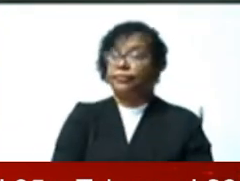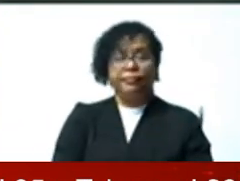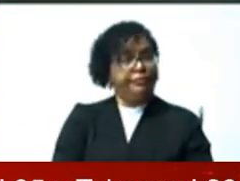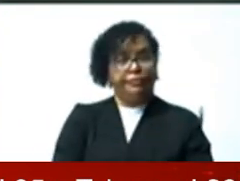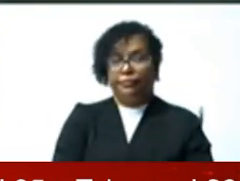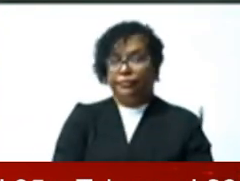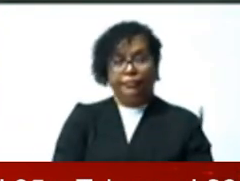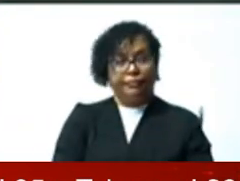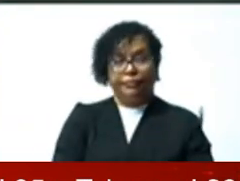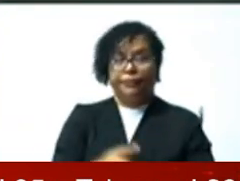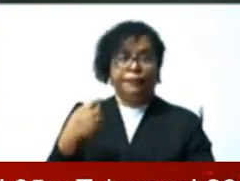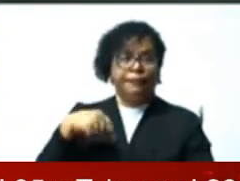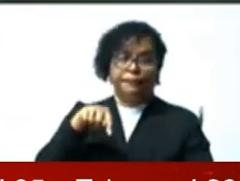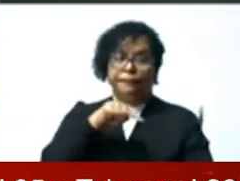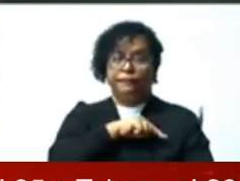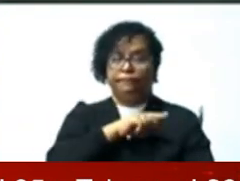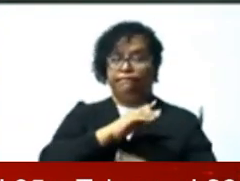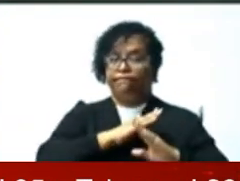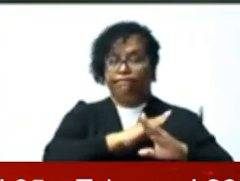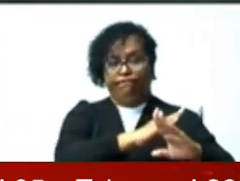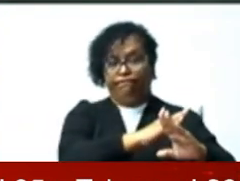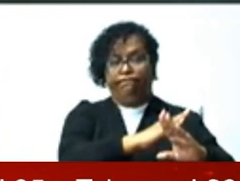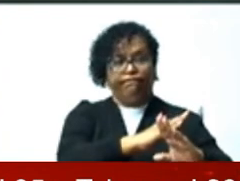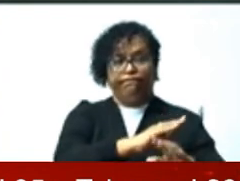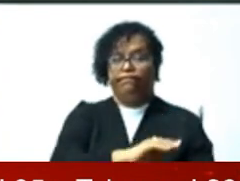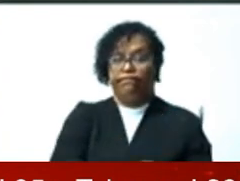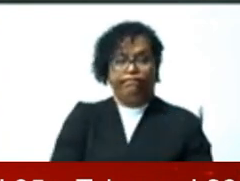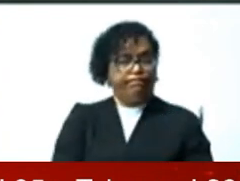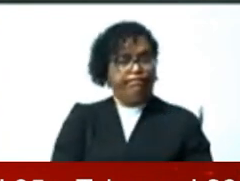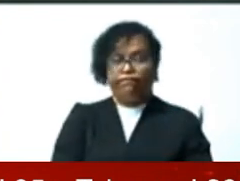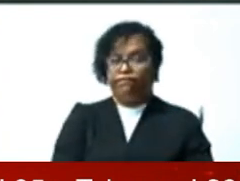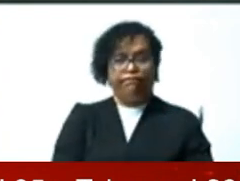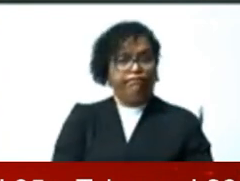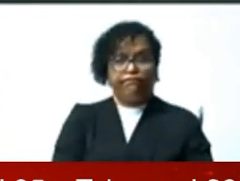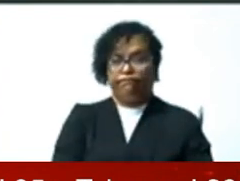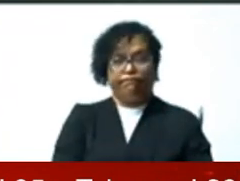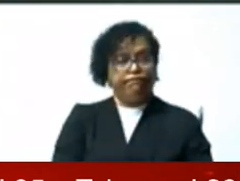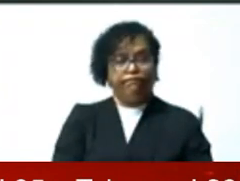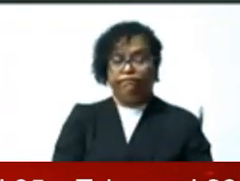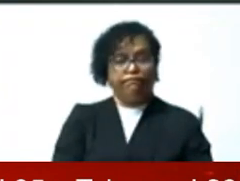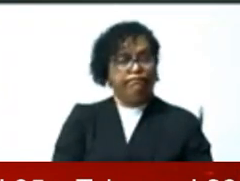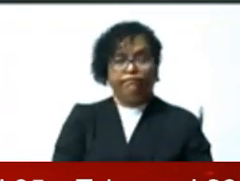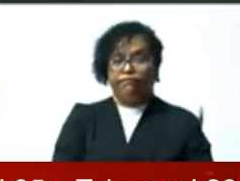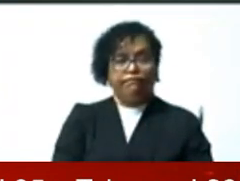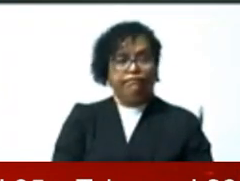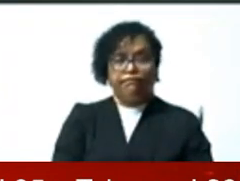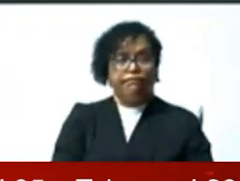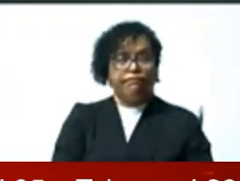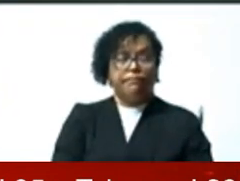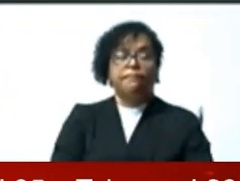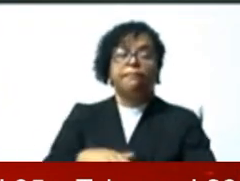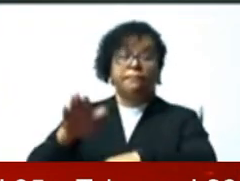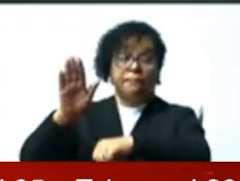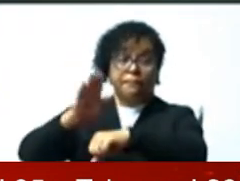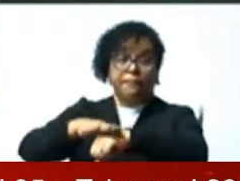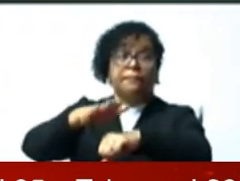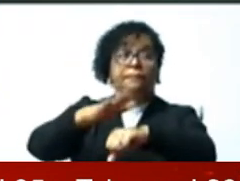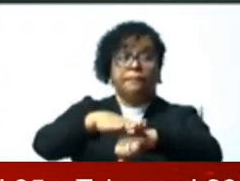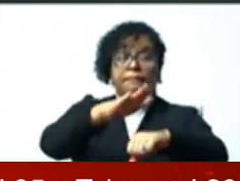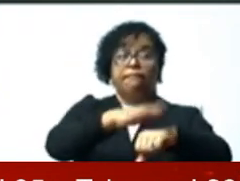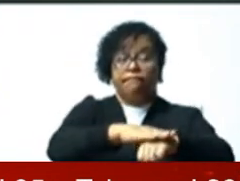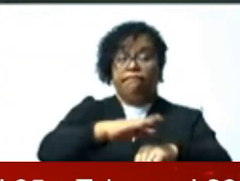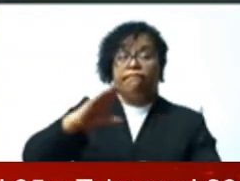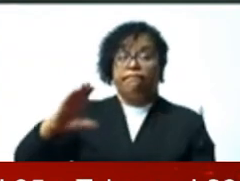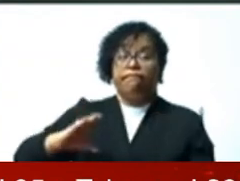están comprometiendo la soberanía de nuestro pueblo de manera irresponsable y le hago un llamado a esta Cámara de Diputados a que hagan lo